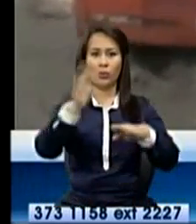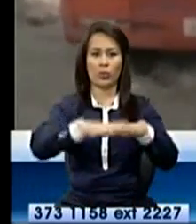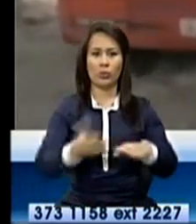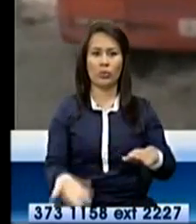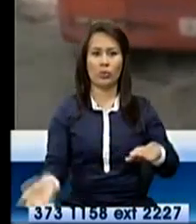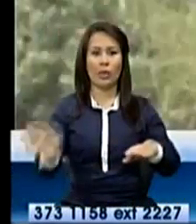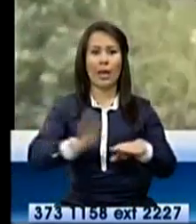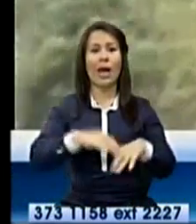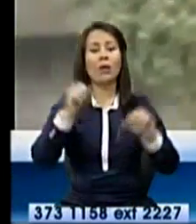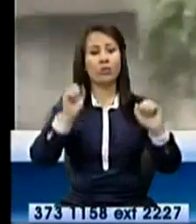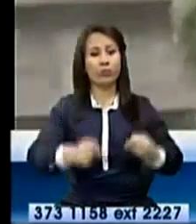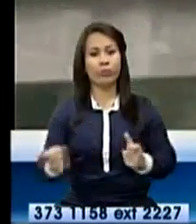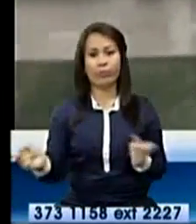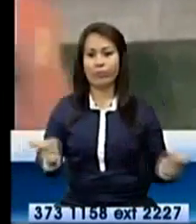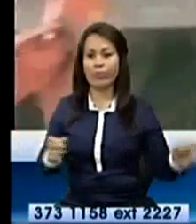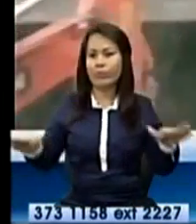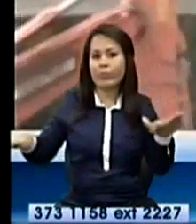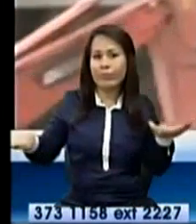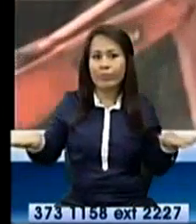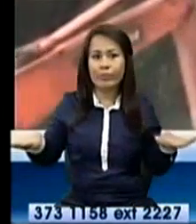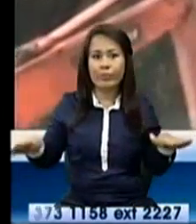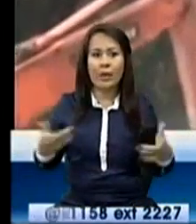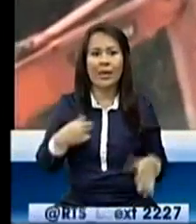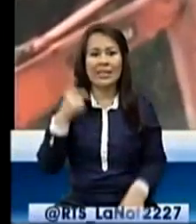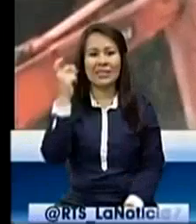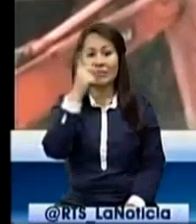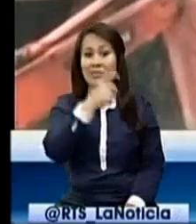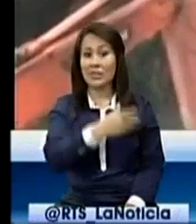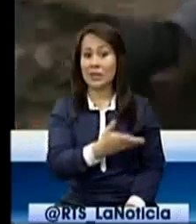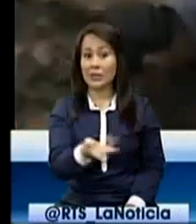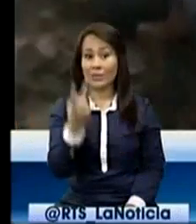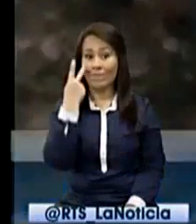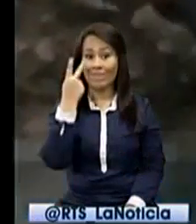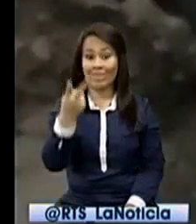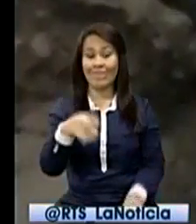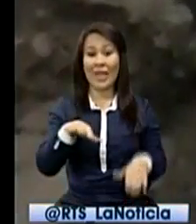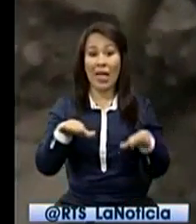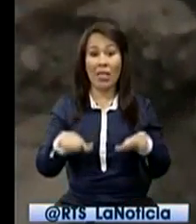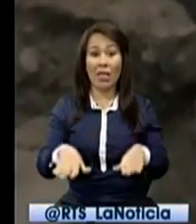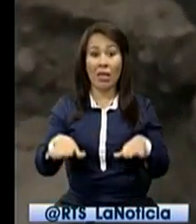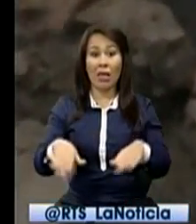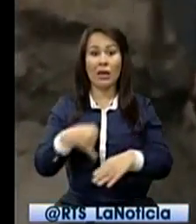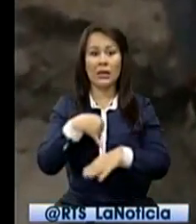colapse de manera definitiva. En Malacatos, provincia de Loja, informó Marcela Constante.